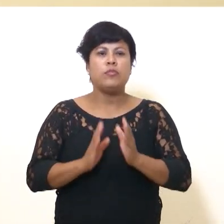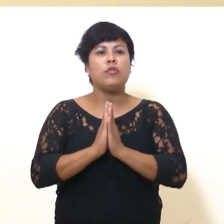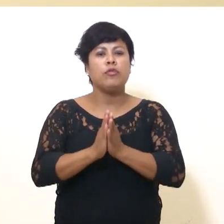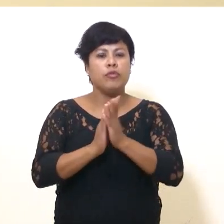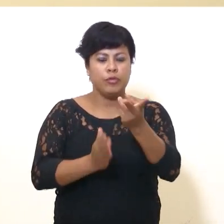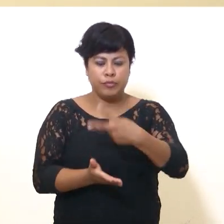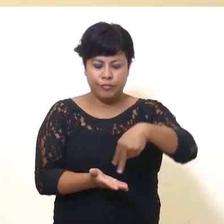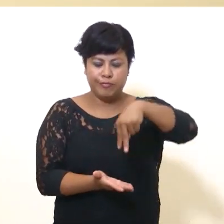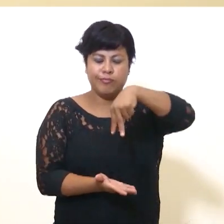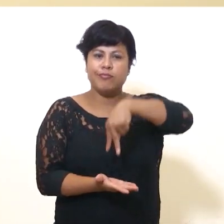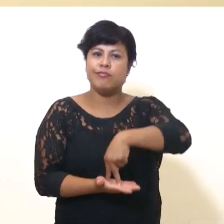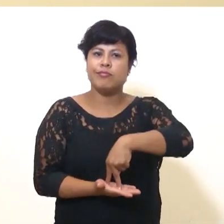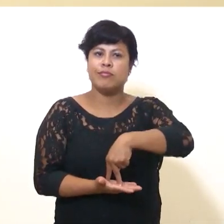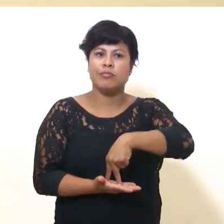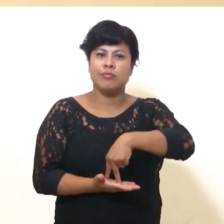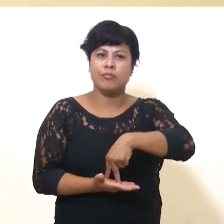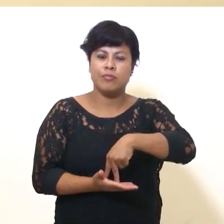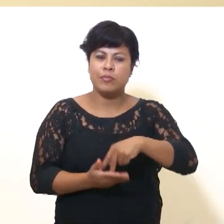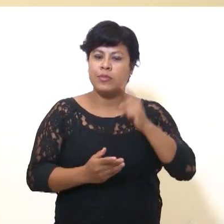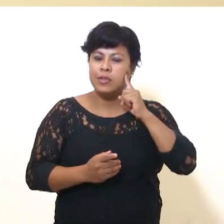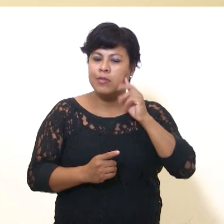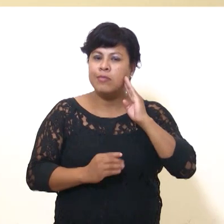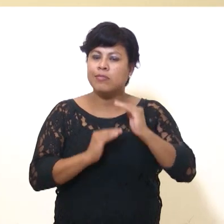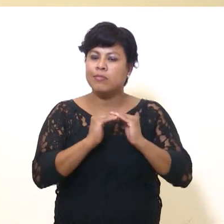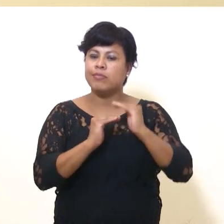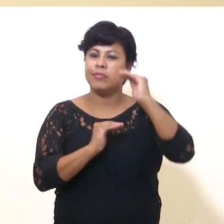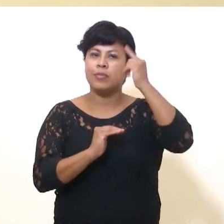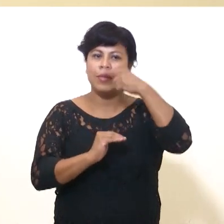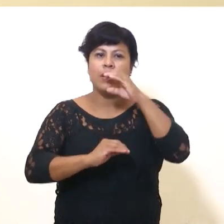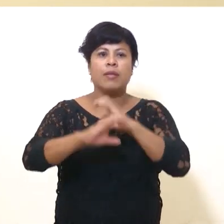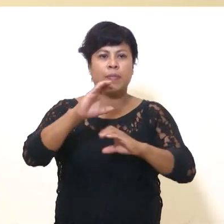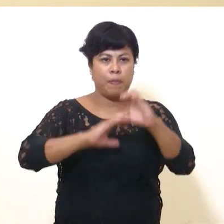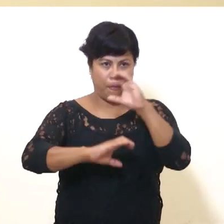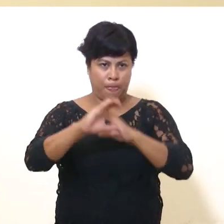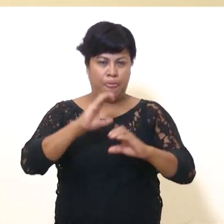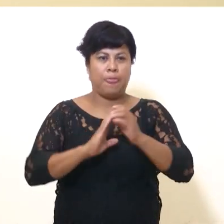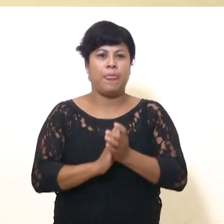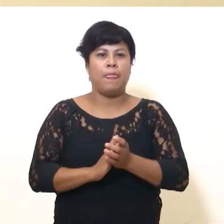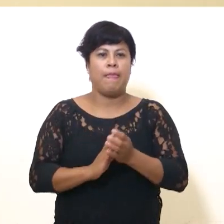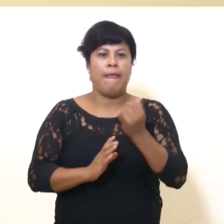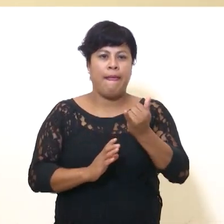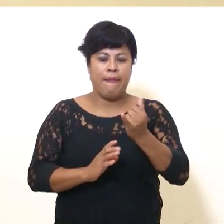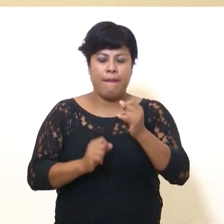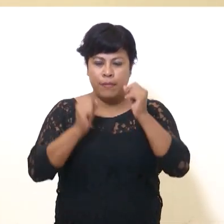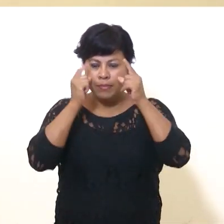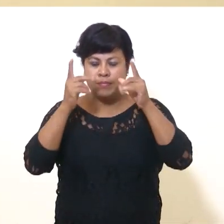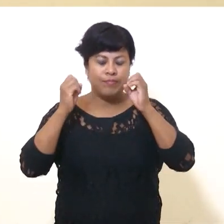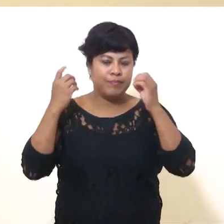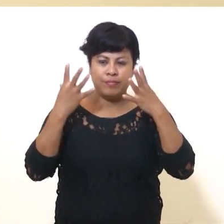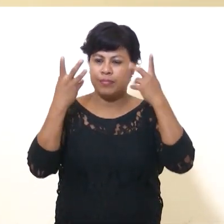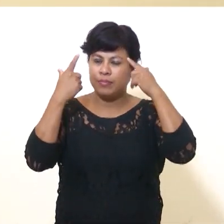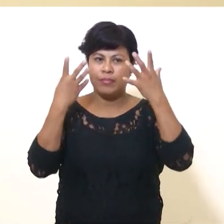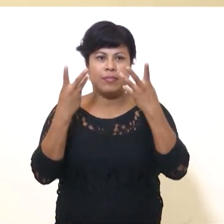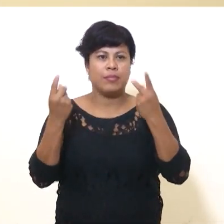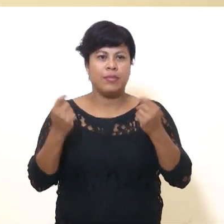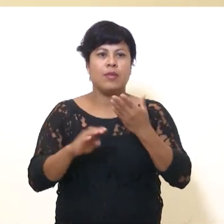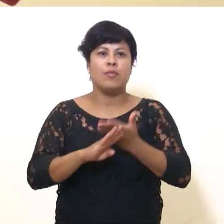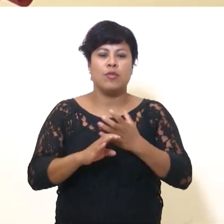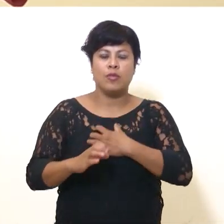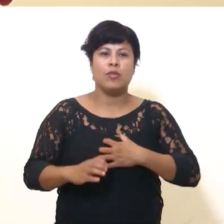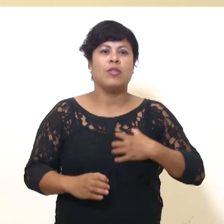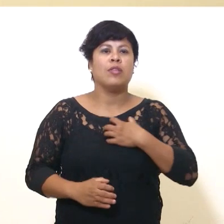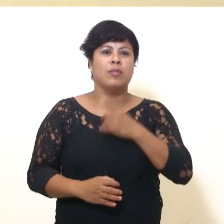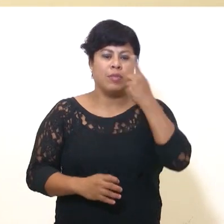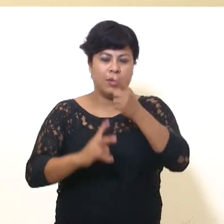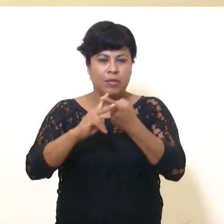computadora. Te voy a pedir que te pongas de pie, que subas el volumen para que cantemos y nos